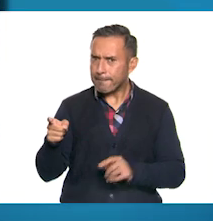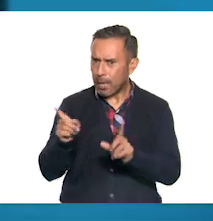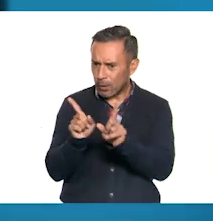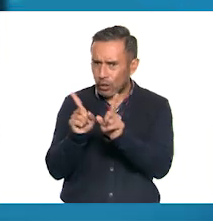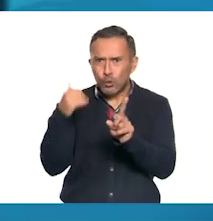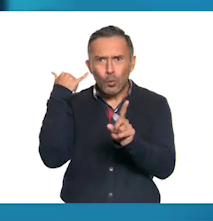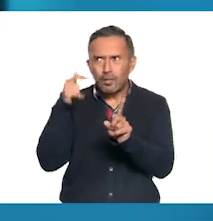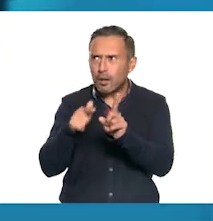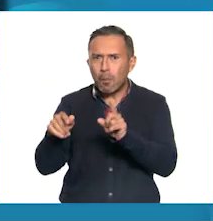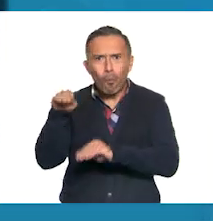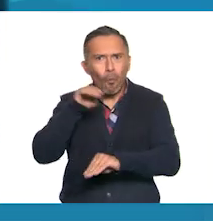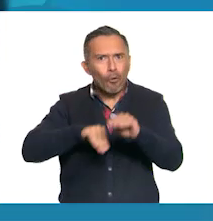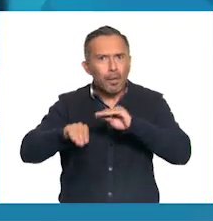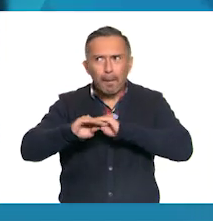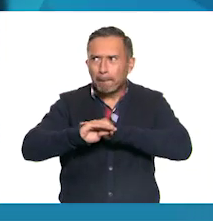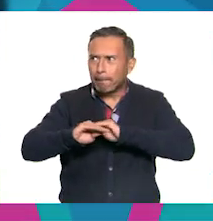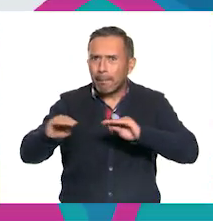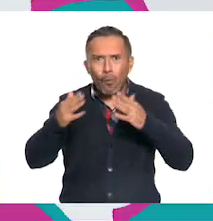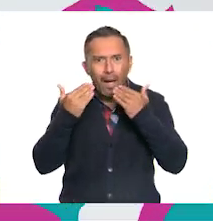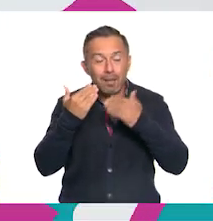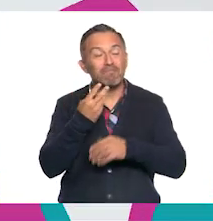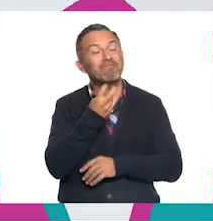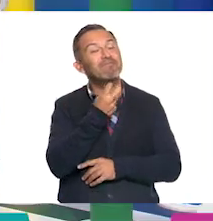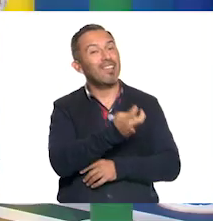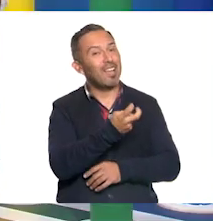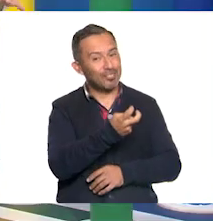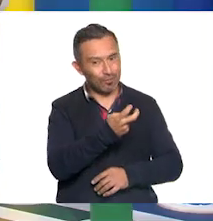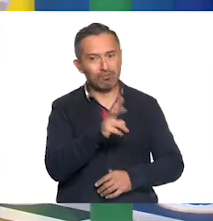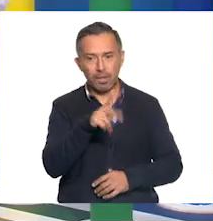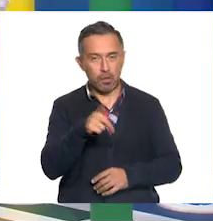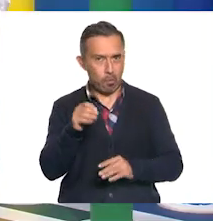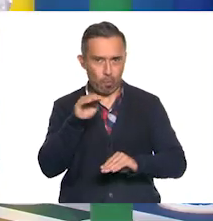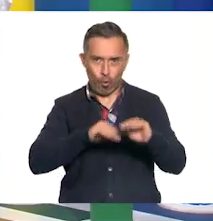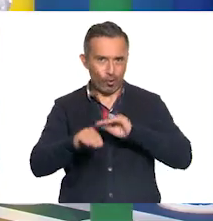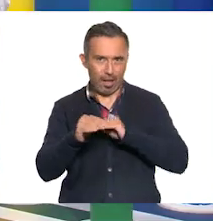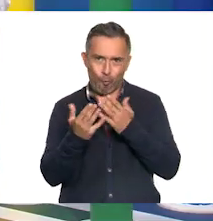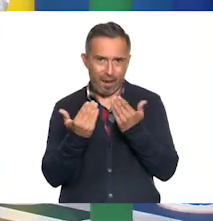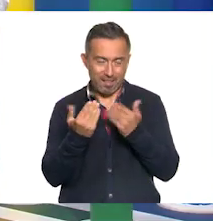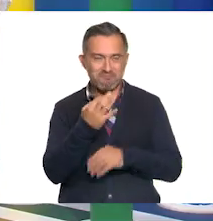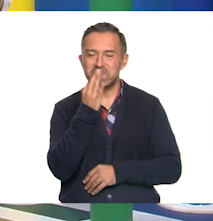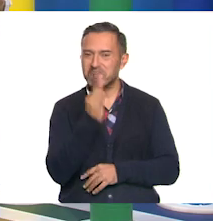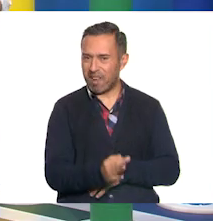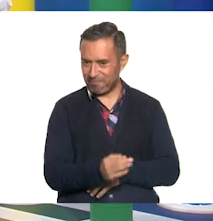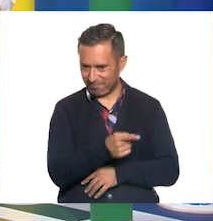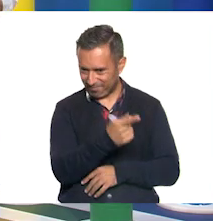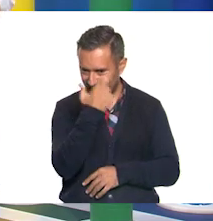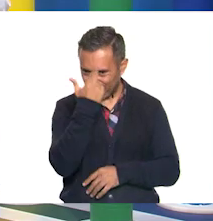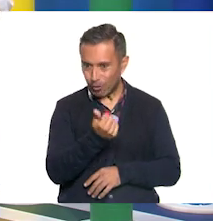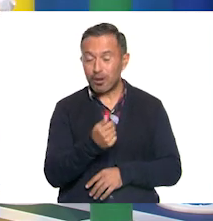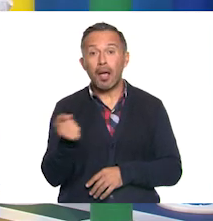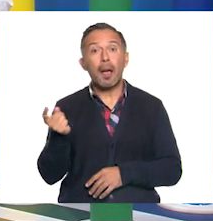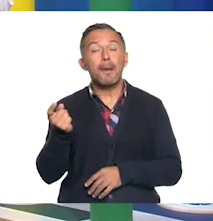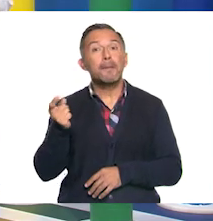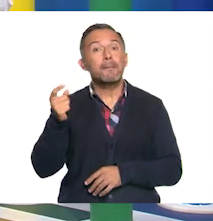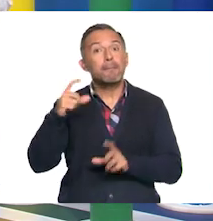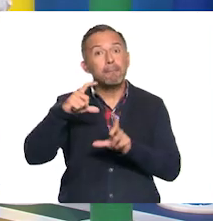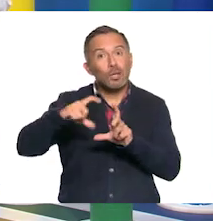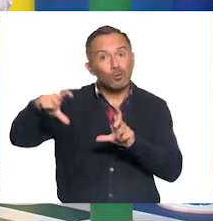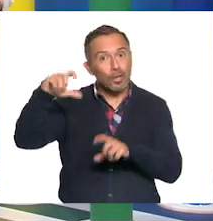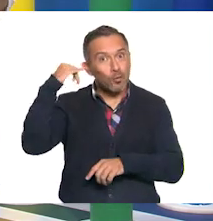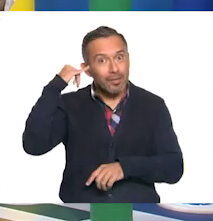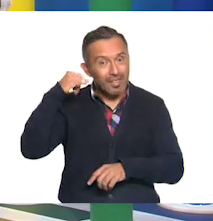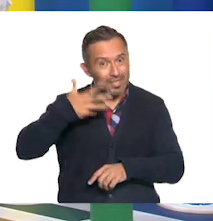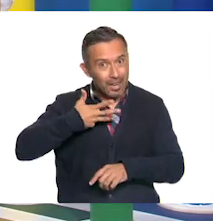de Yucatán? Efectivamente, Ale. No, no tenemos. Como dices, en la península de Yucatán no hay formaciones